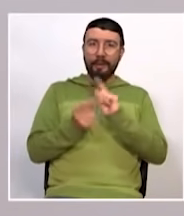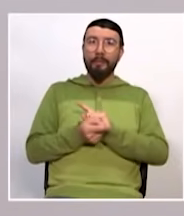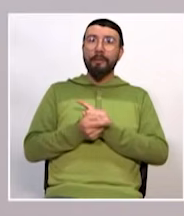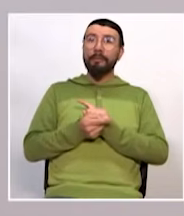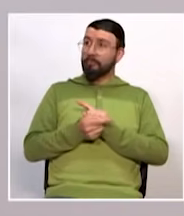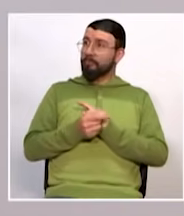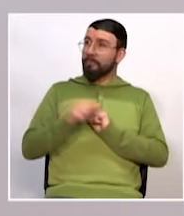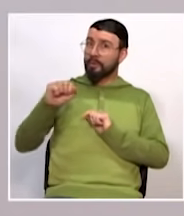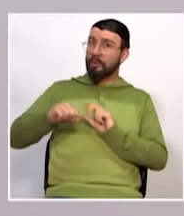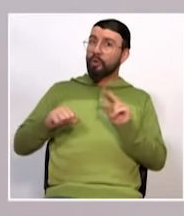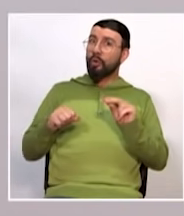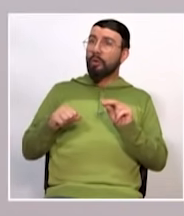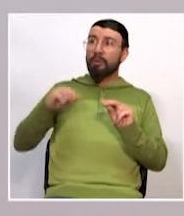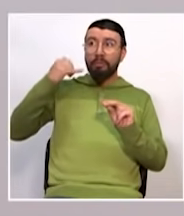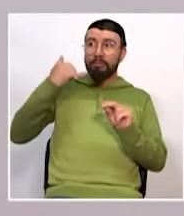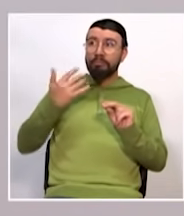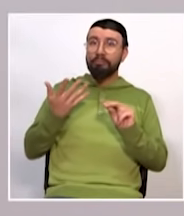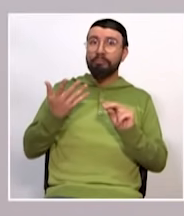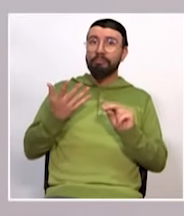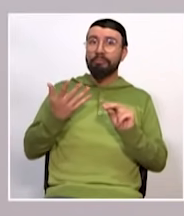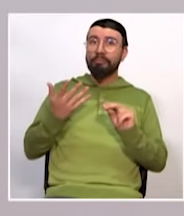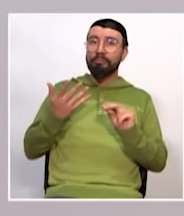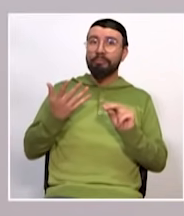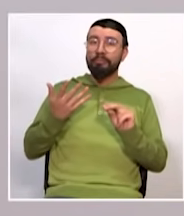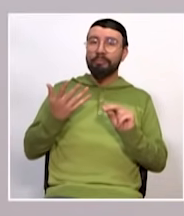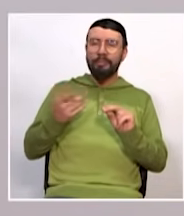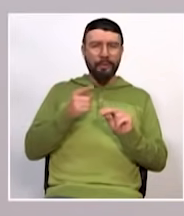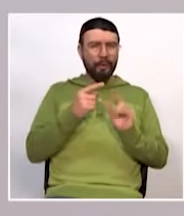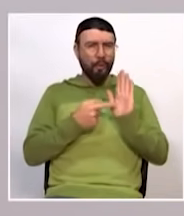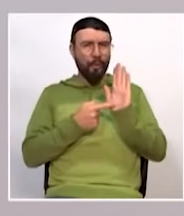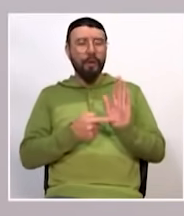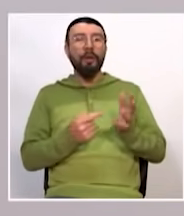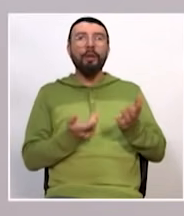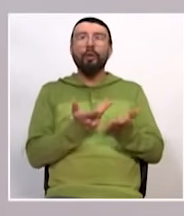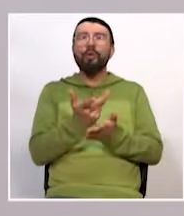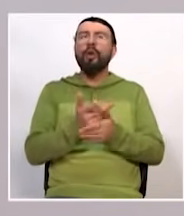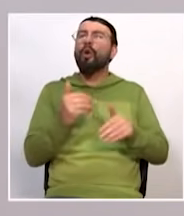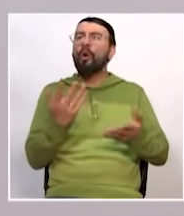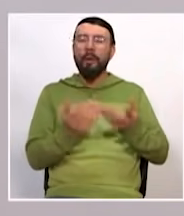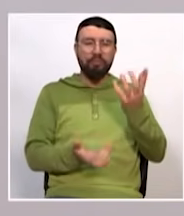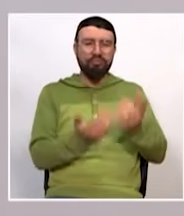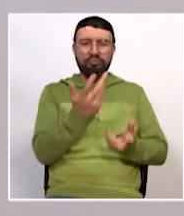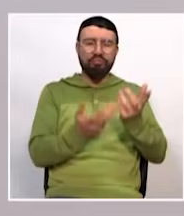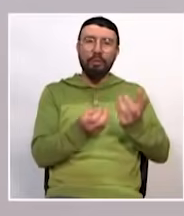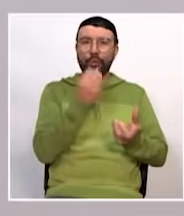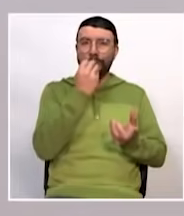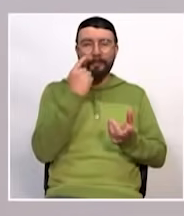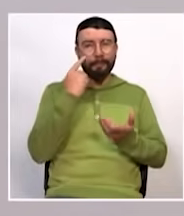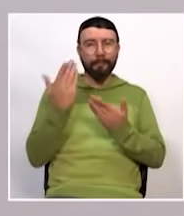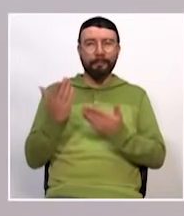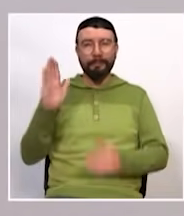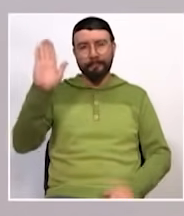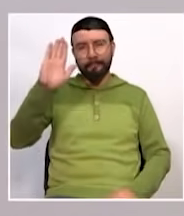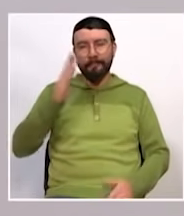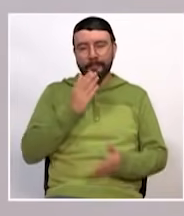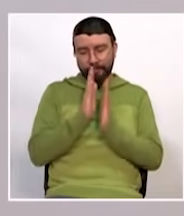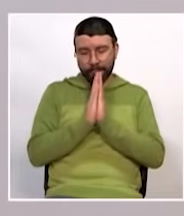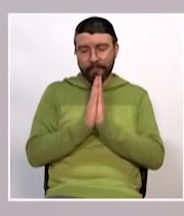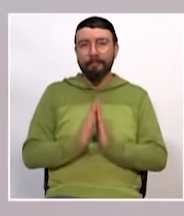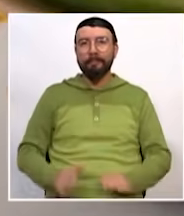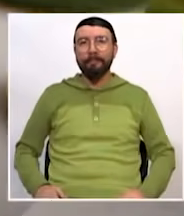llena una receta aquí del libro como es el de la cocina una farmacia felicidades bendiciones muchas gracias